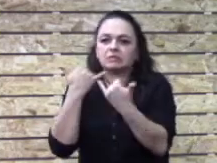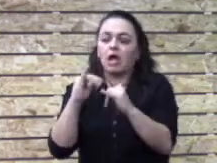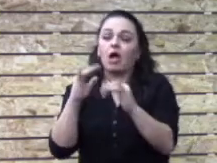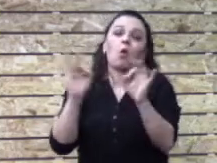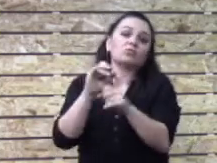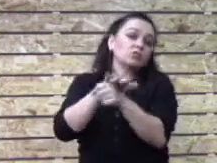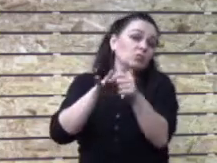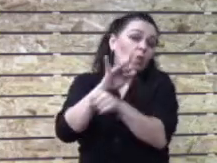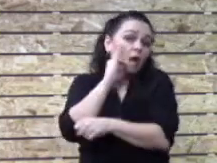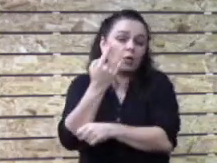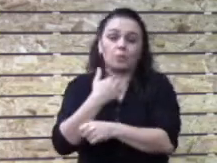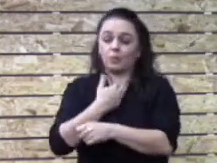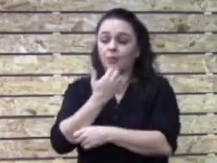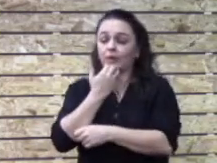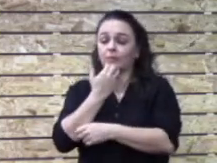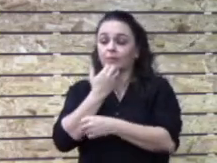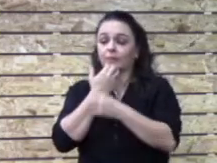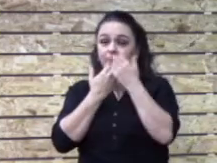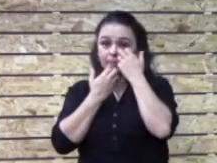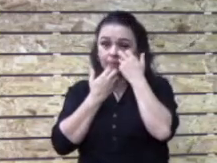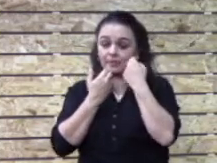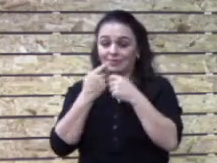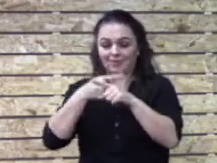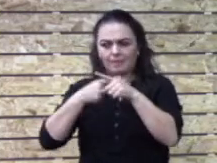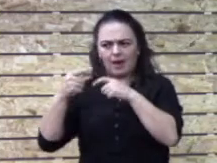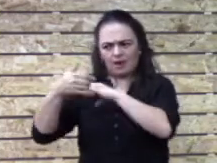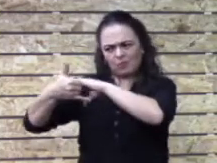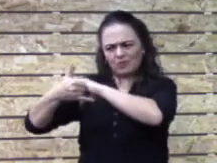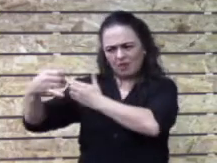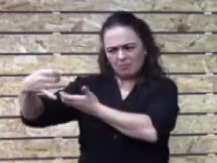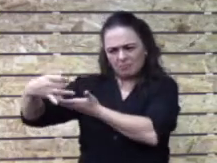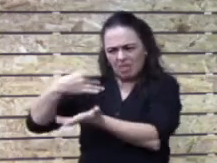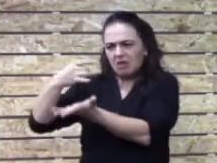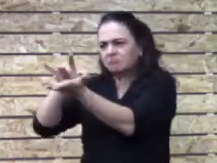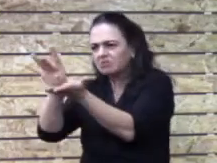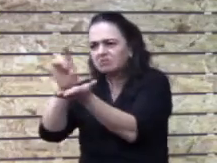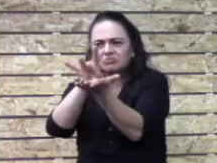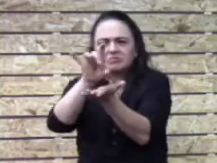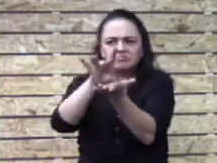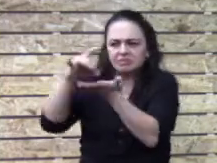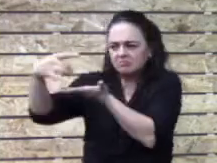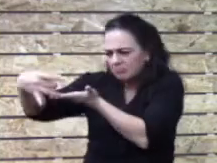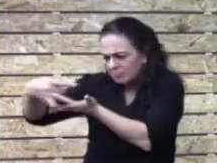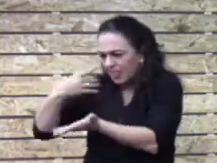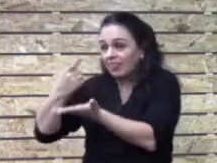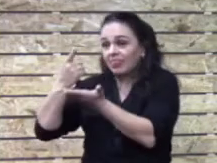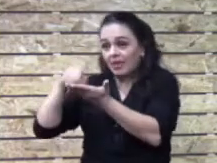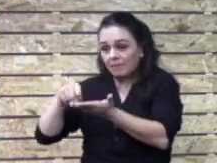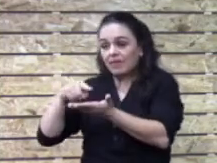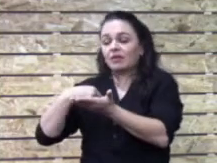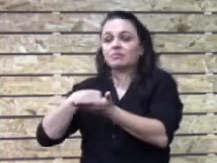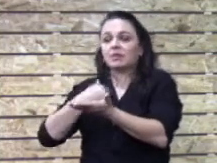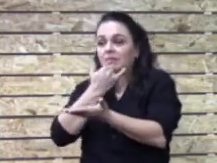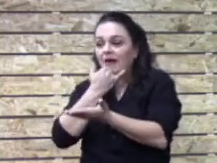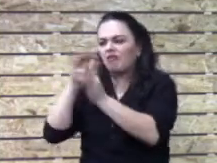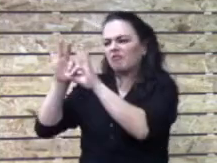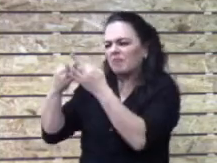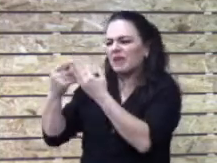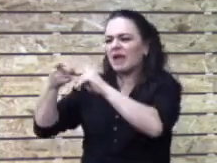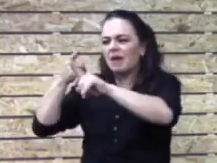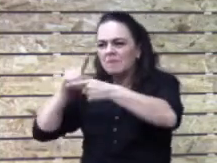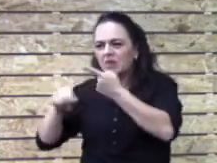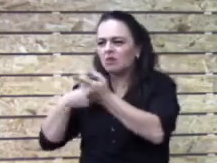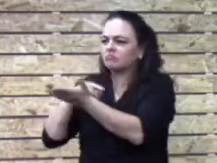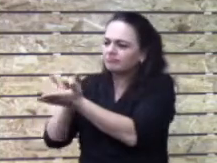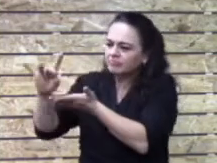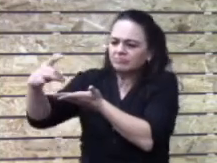estas situaciones. Hemos mandado tantos WhatsApp y tantas comunicaciones a nivel de familia y amigos, que a propósito